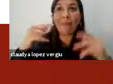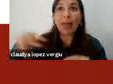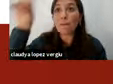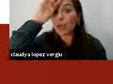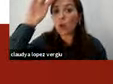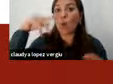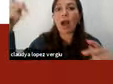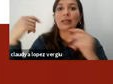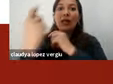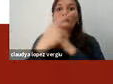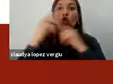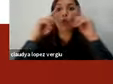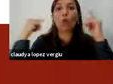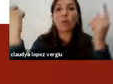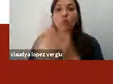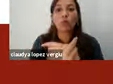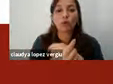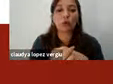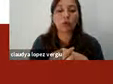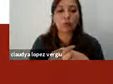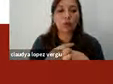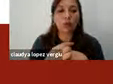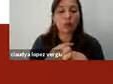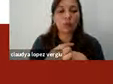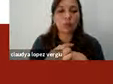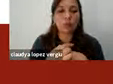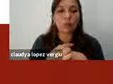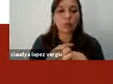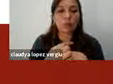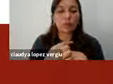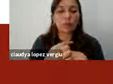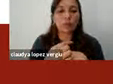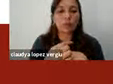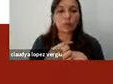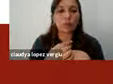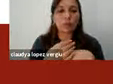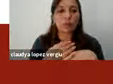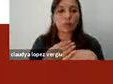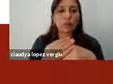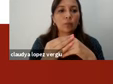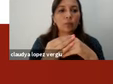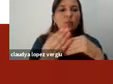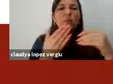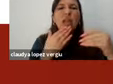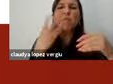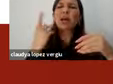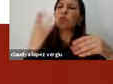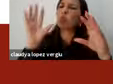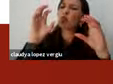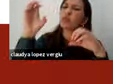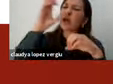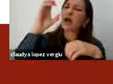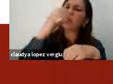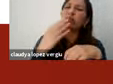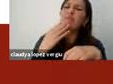¿no? Otro de los objetivos principales de este eje externo dentro del enfoque de igualdad de género que